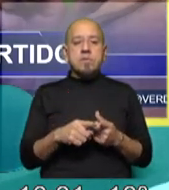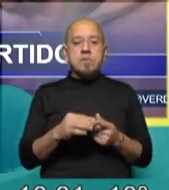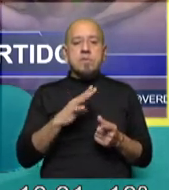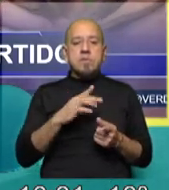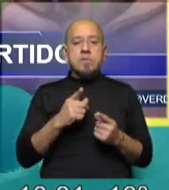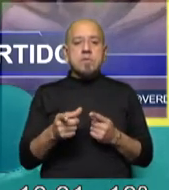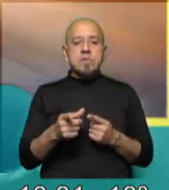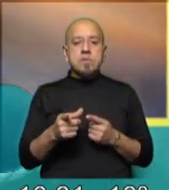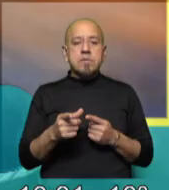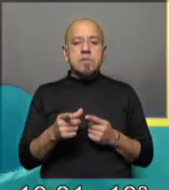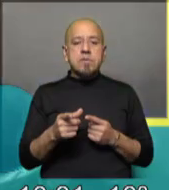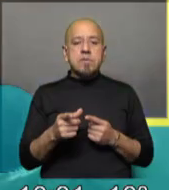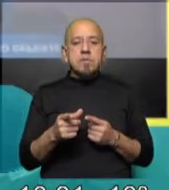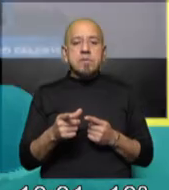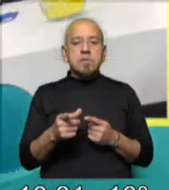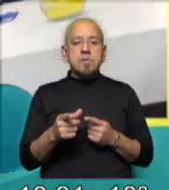Mirella Pascual.